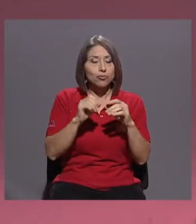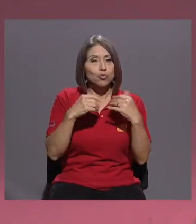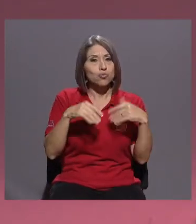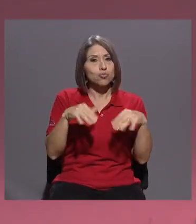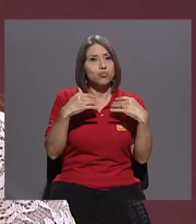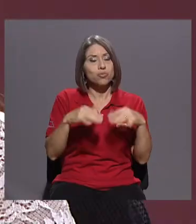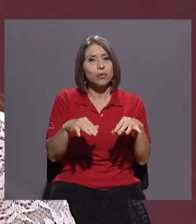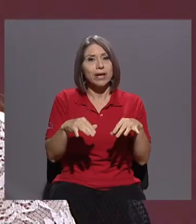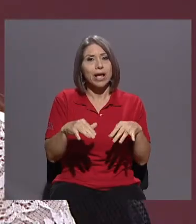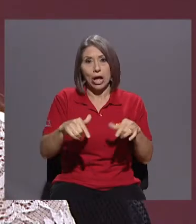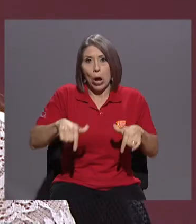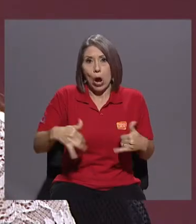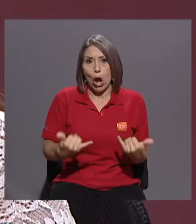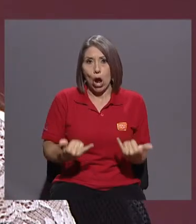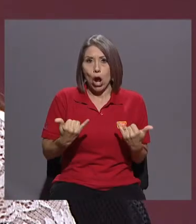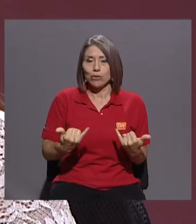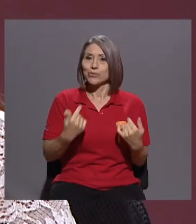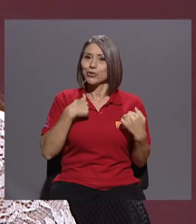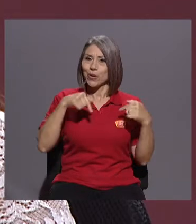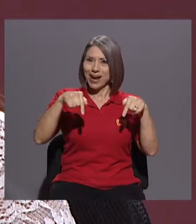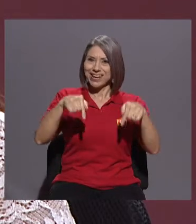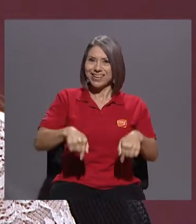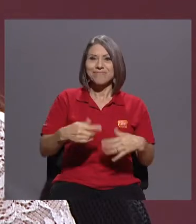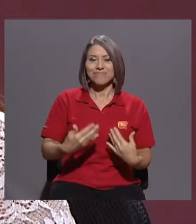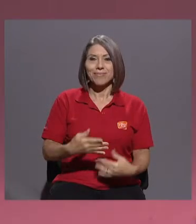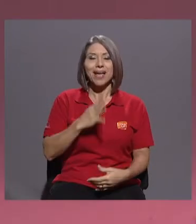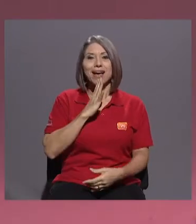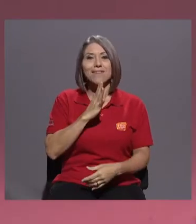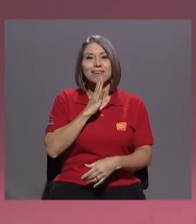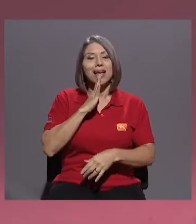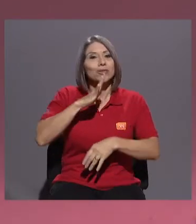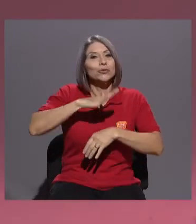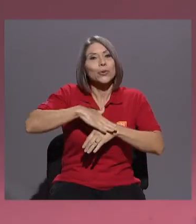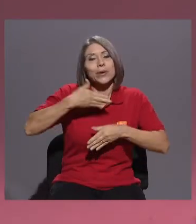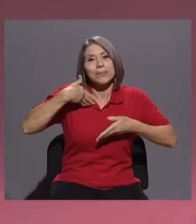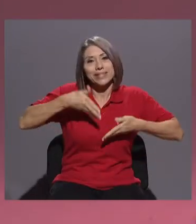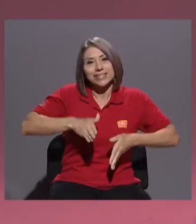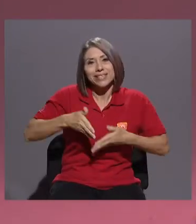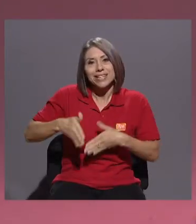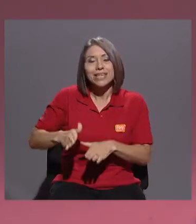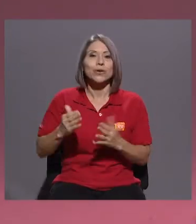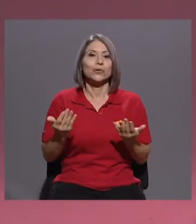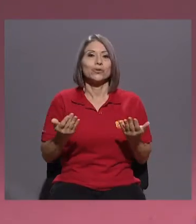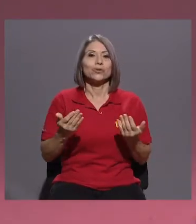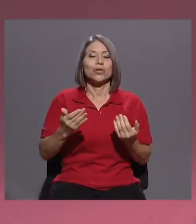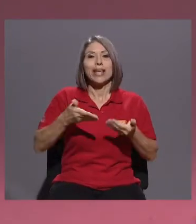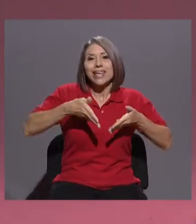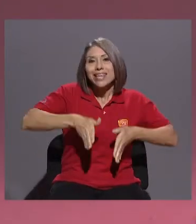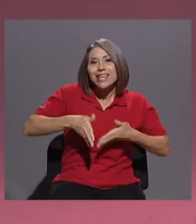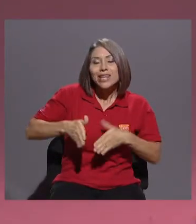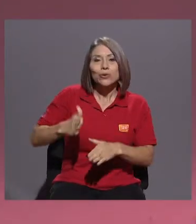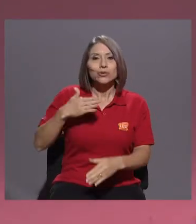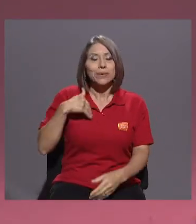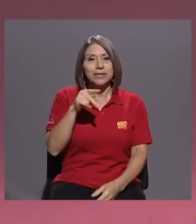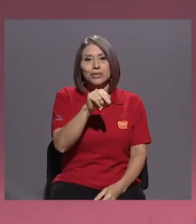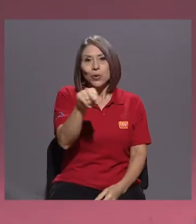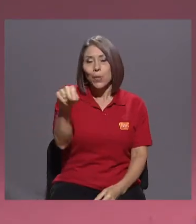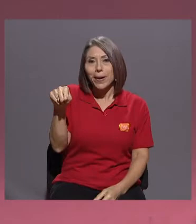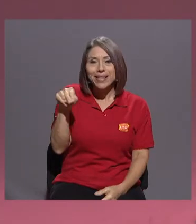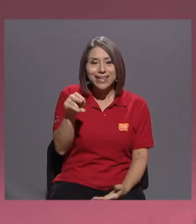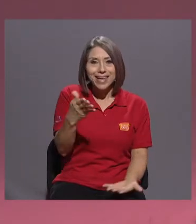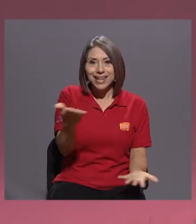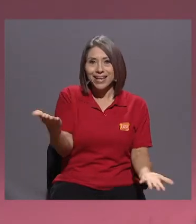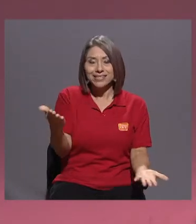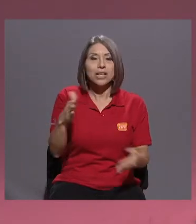increíble Que hoy por hoy Estoy aquí Hablando sobre mis hijos Sobre los hijos De mis